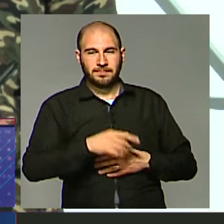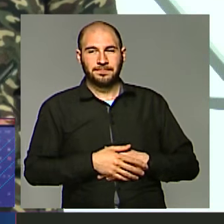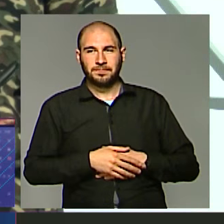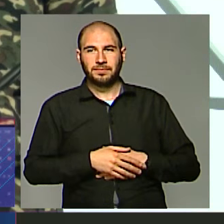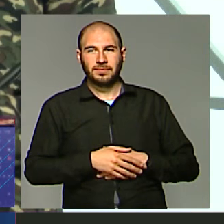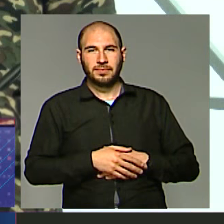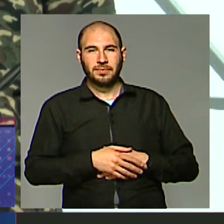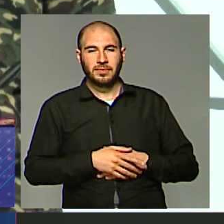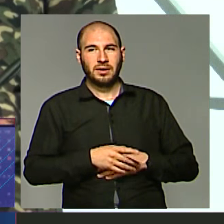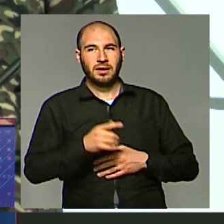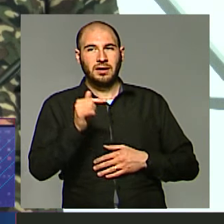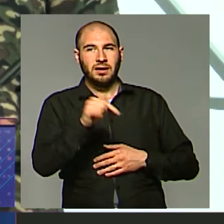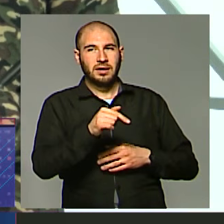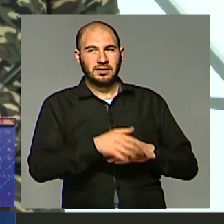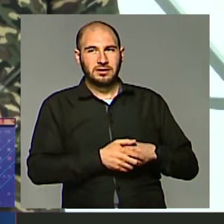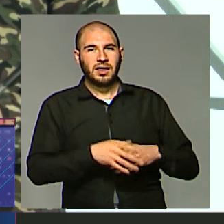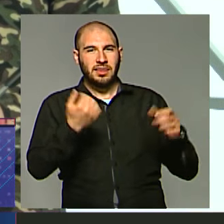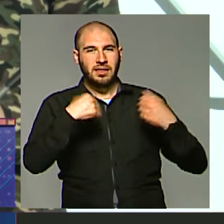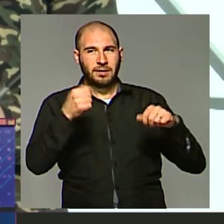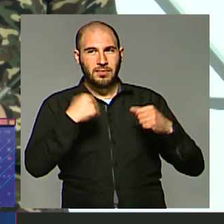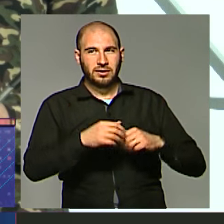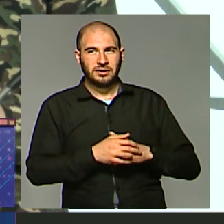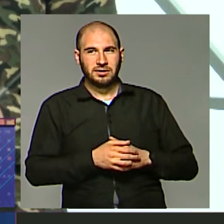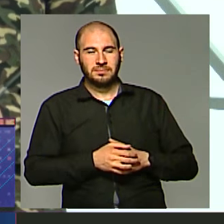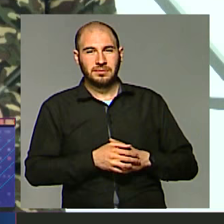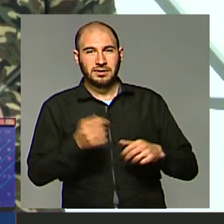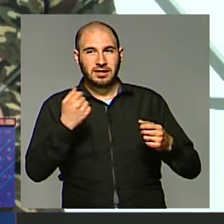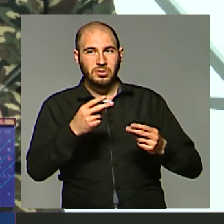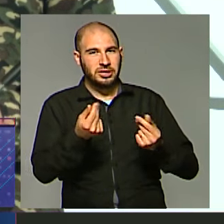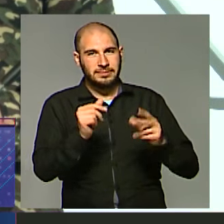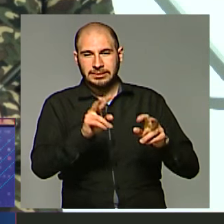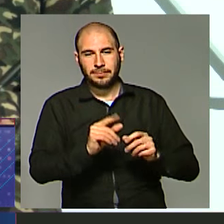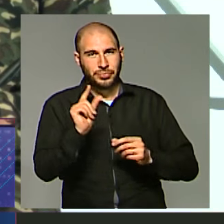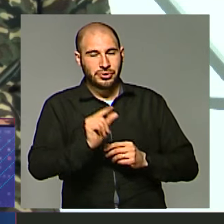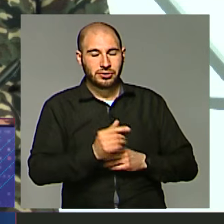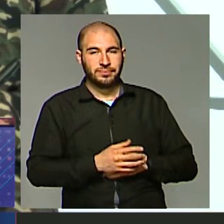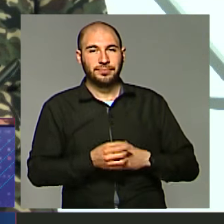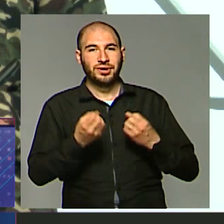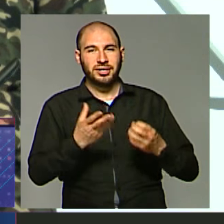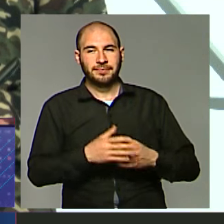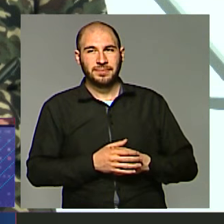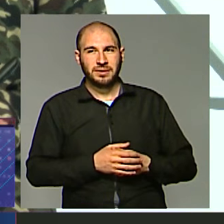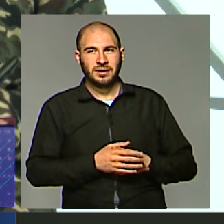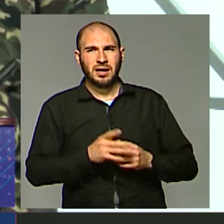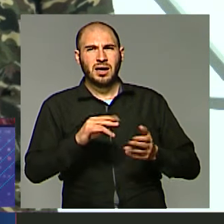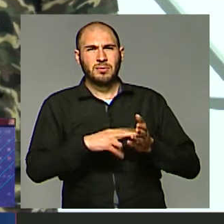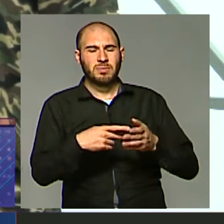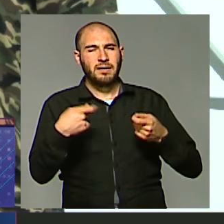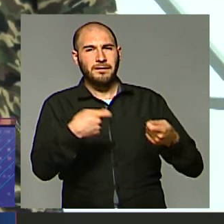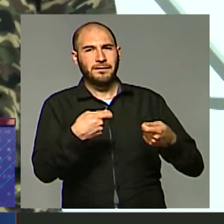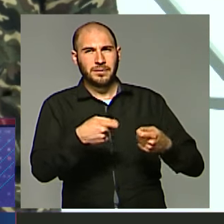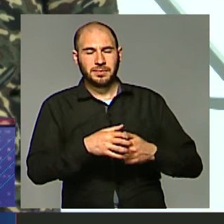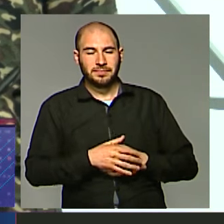Bueno, esto si bien es un deporte, no es de los más rentados, si se quiere, porque tiene ciertos problemas para financiarse,